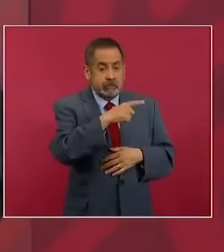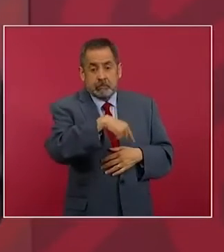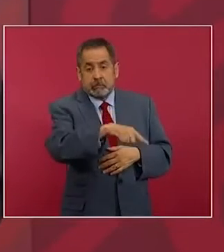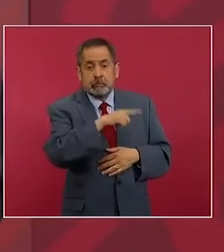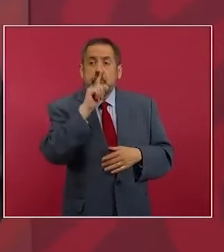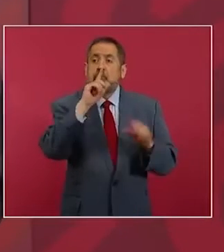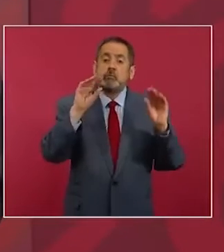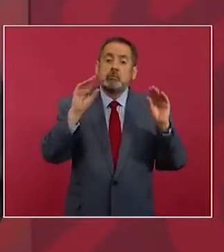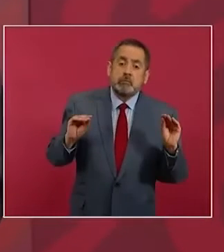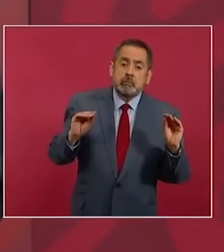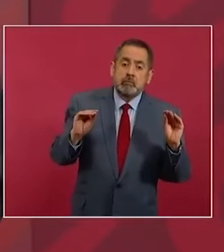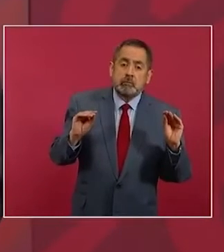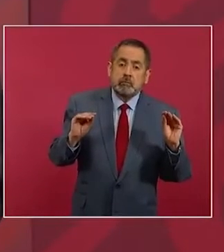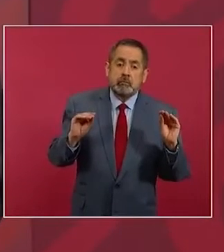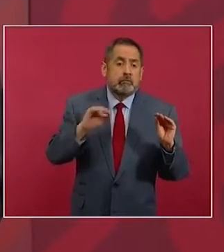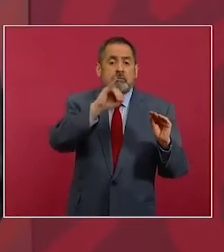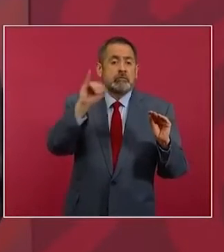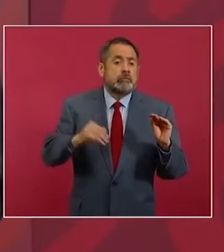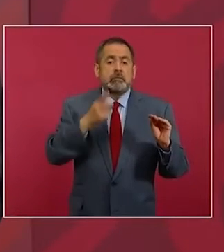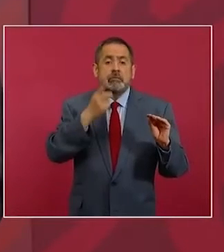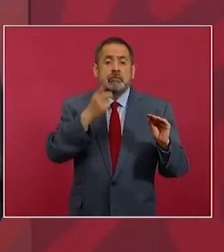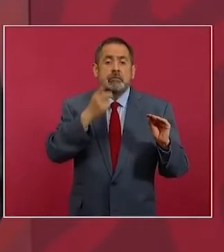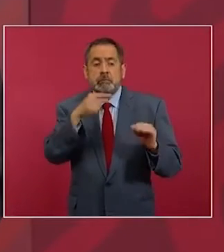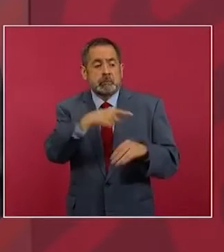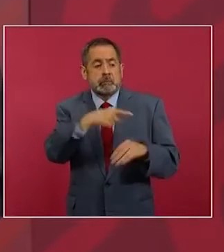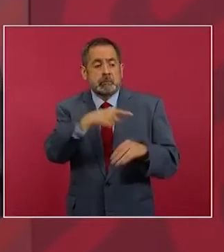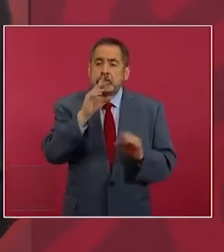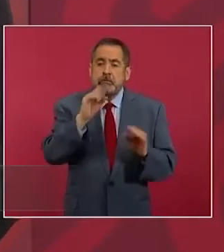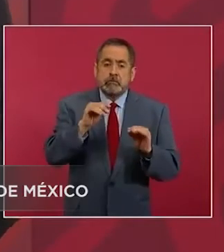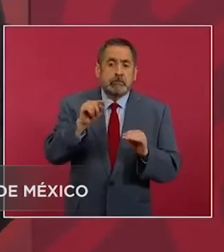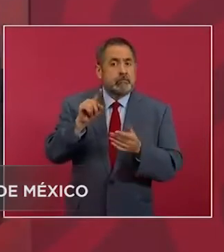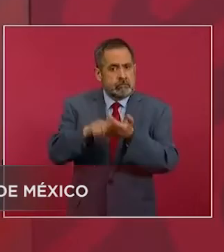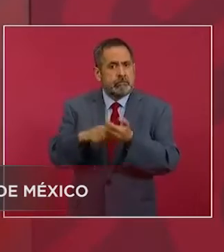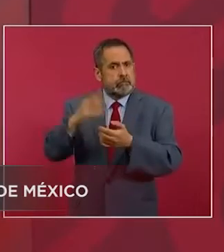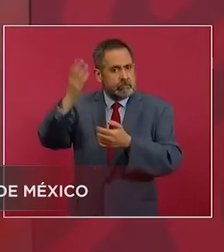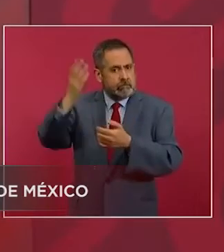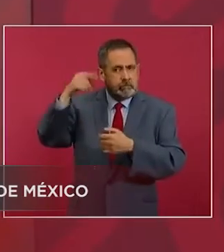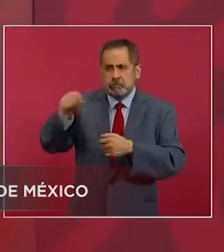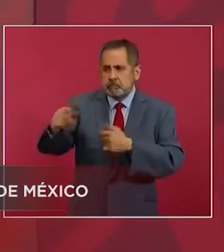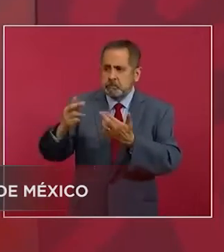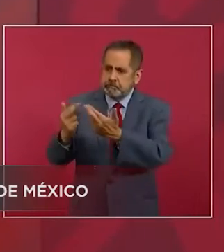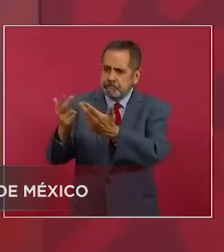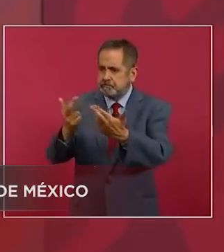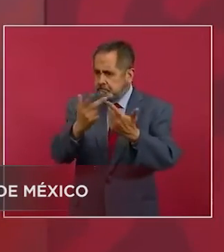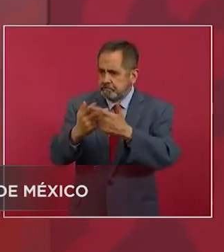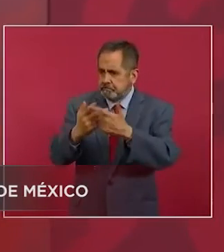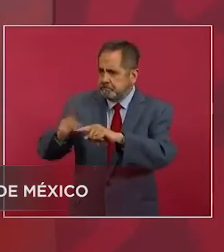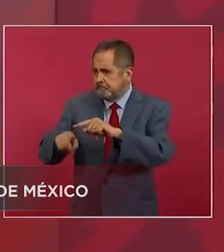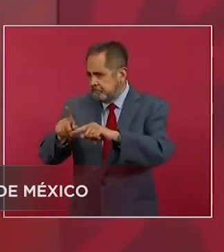habían protestado,